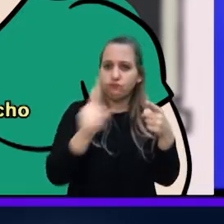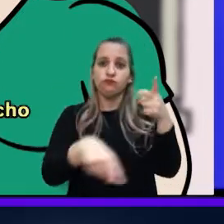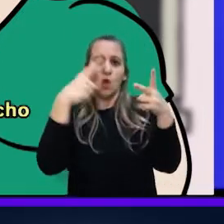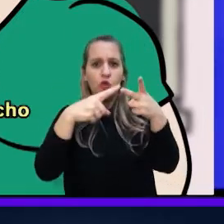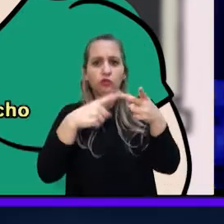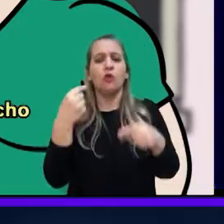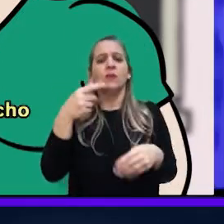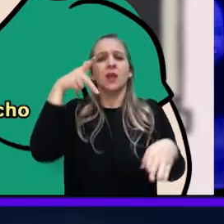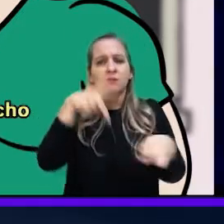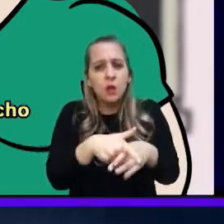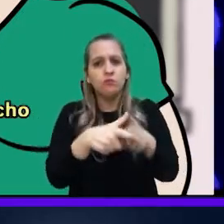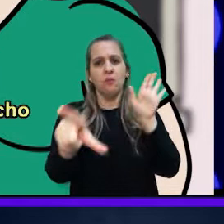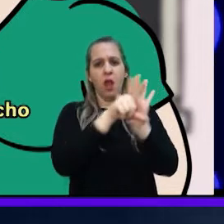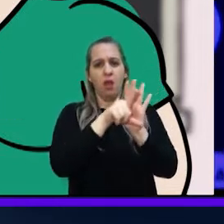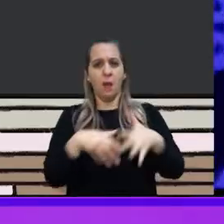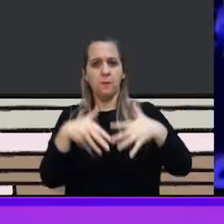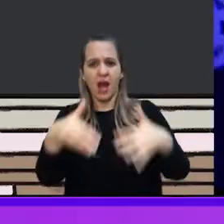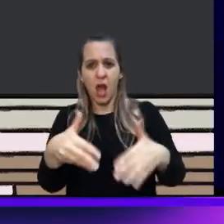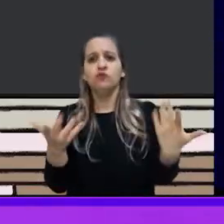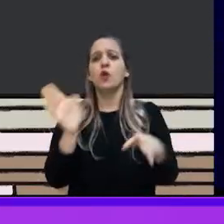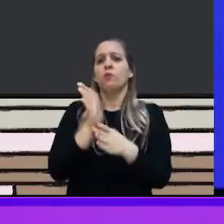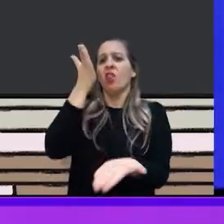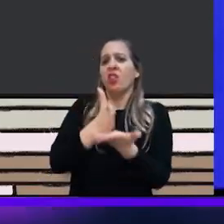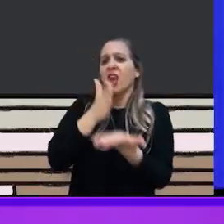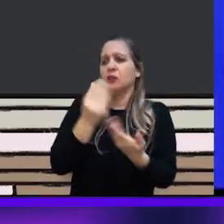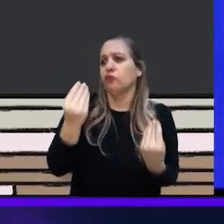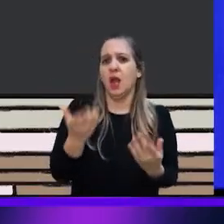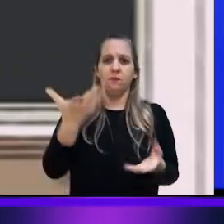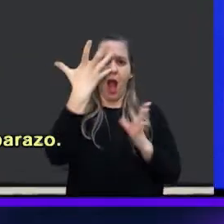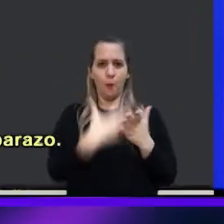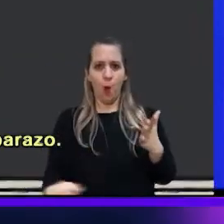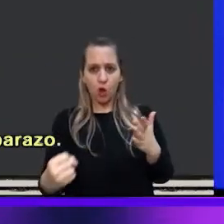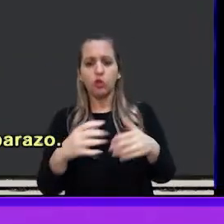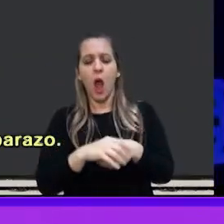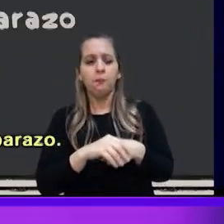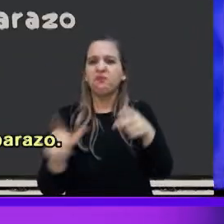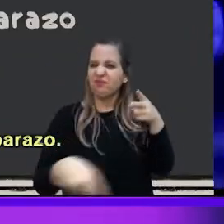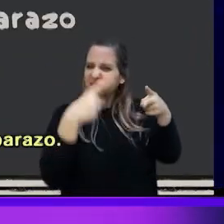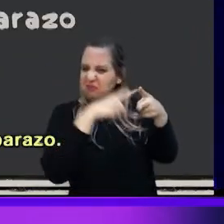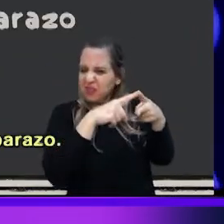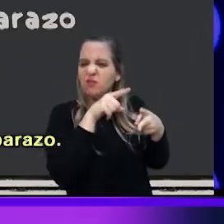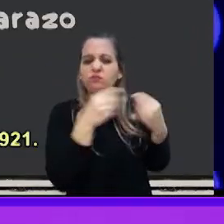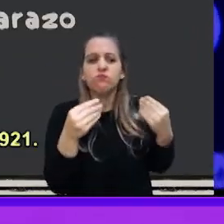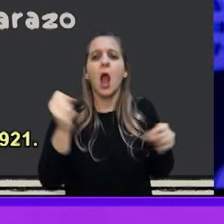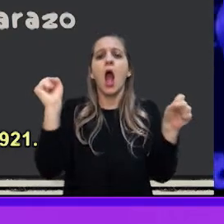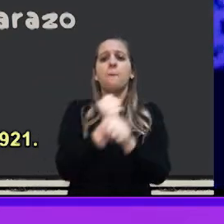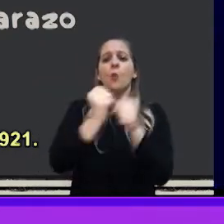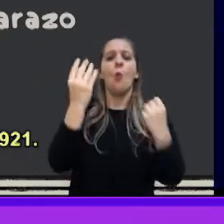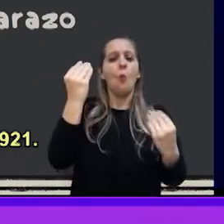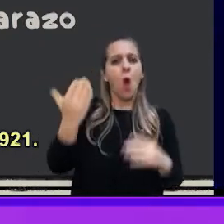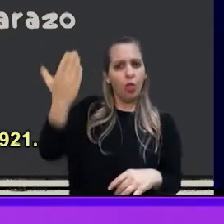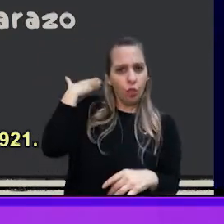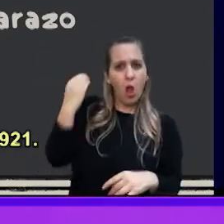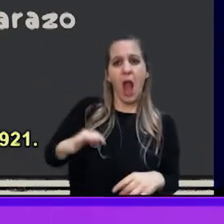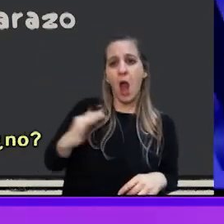de embarazos no intencionales en la adolescencia y a qué nos referimos cuando decimos puedo decidir. En primera instancia, sabemos